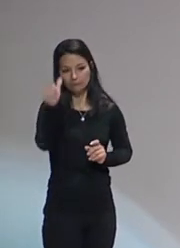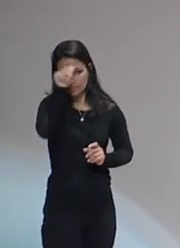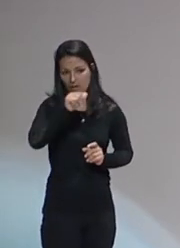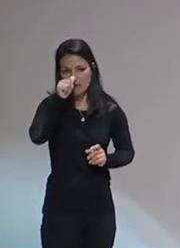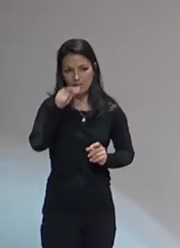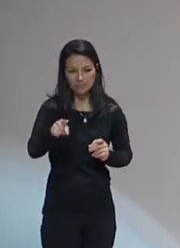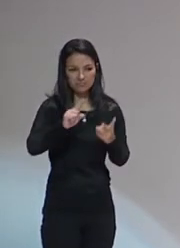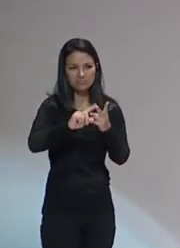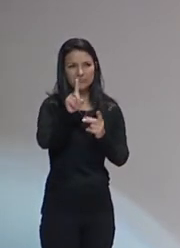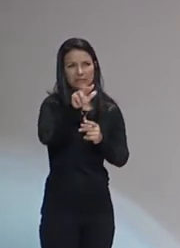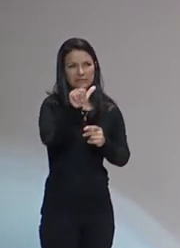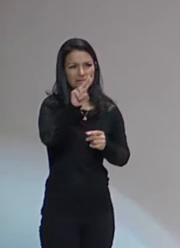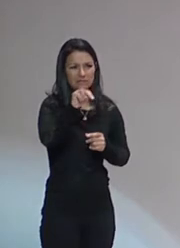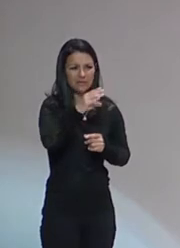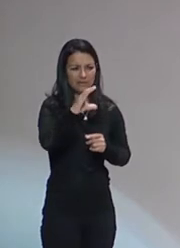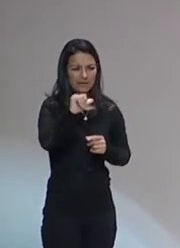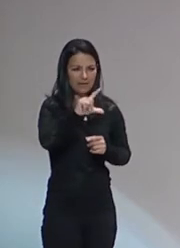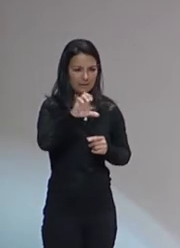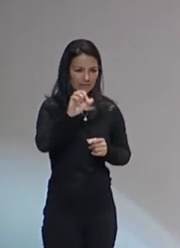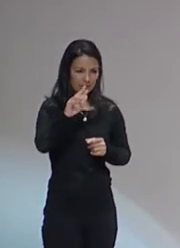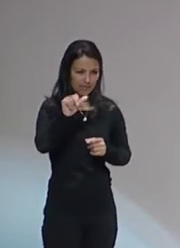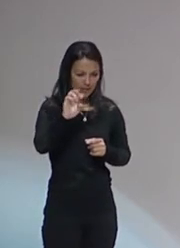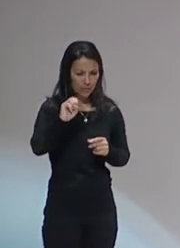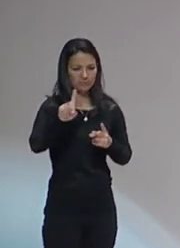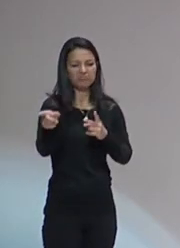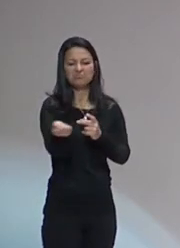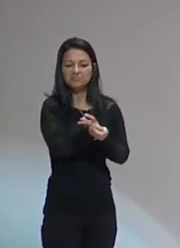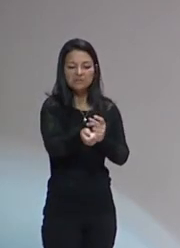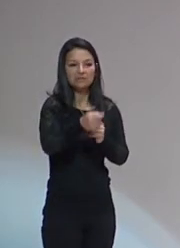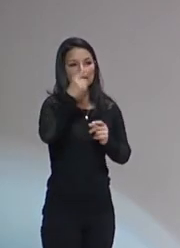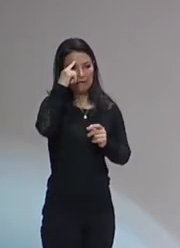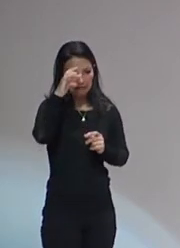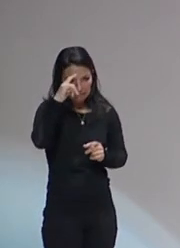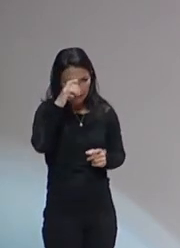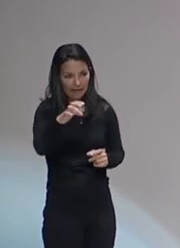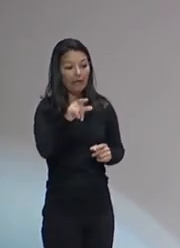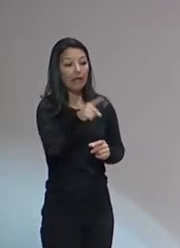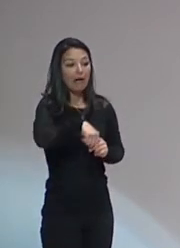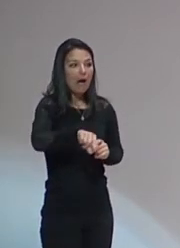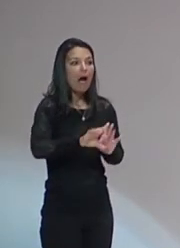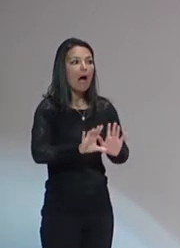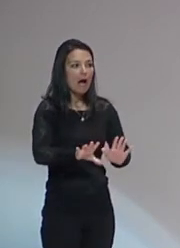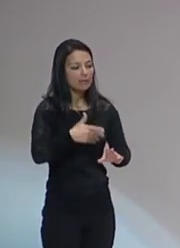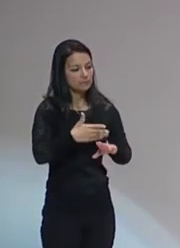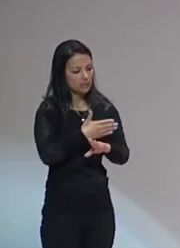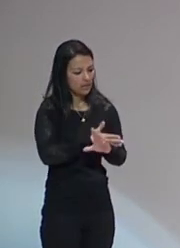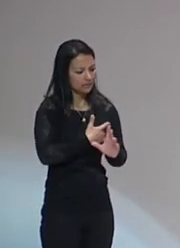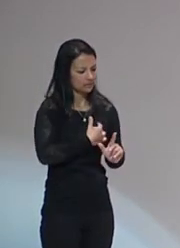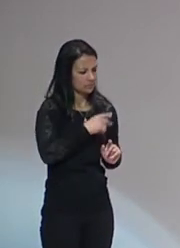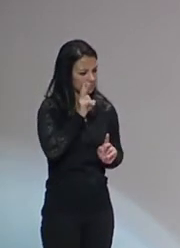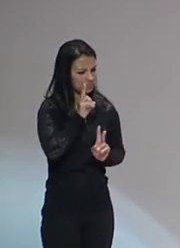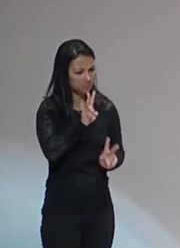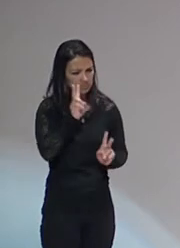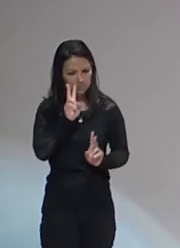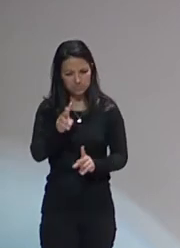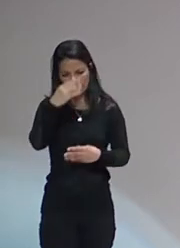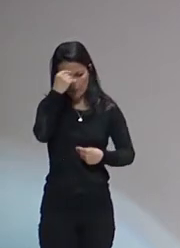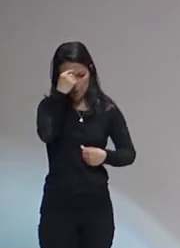Cartagena, y ellos han construido un conjunto de valores propios en el